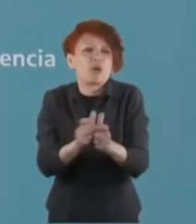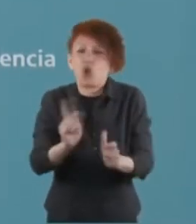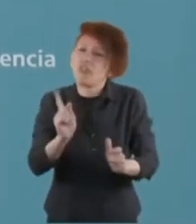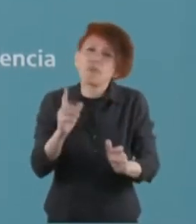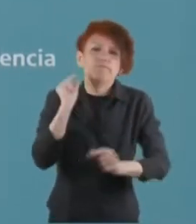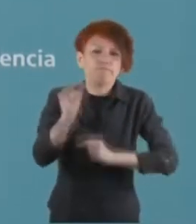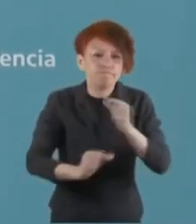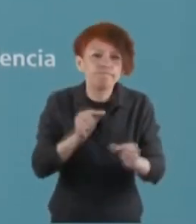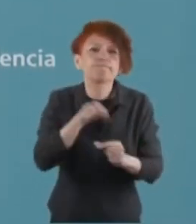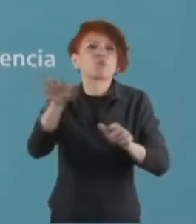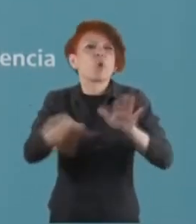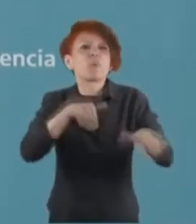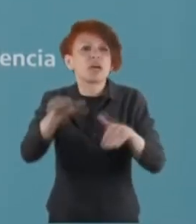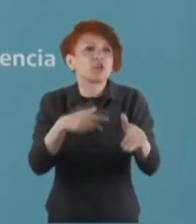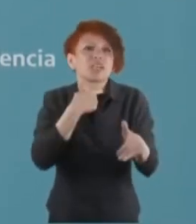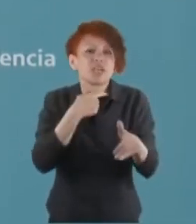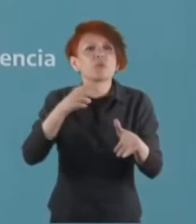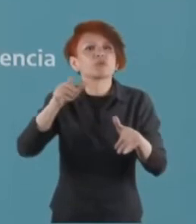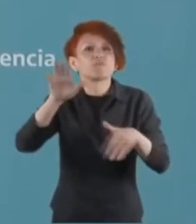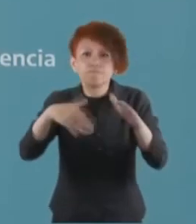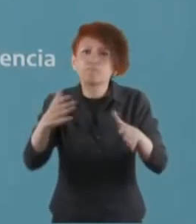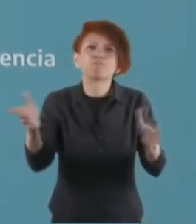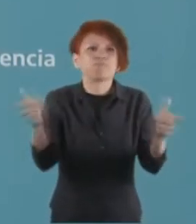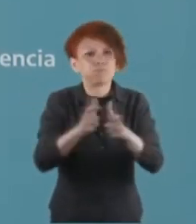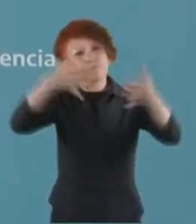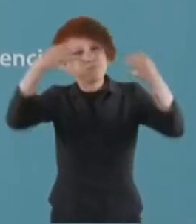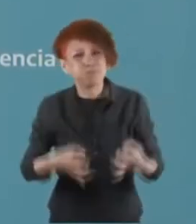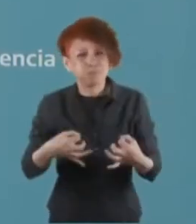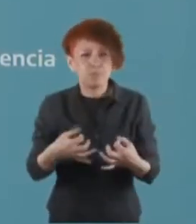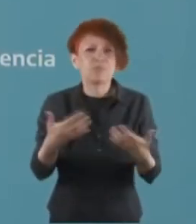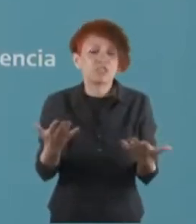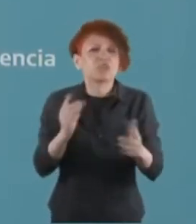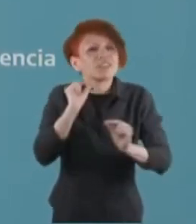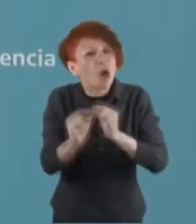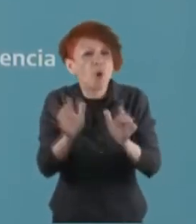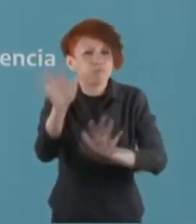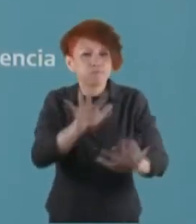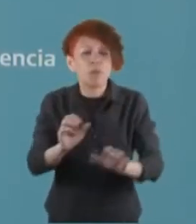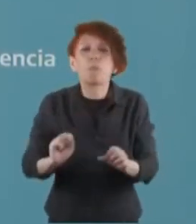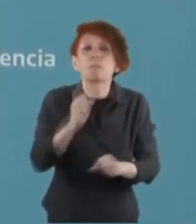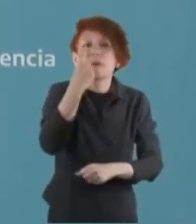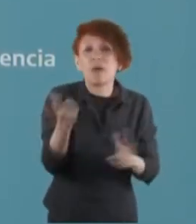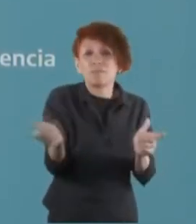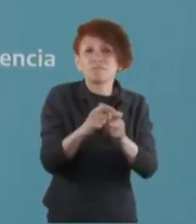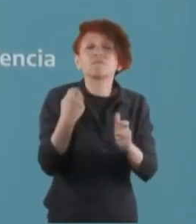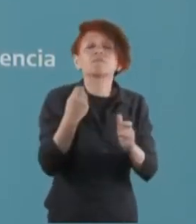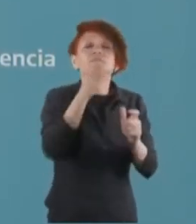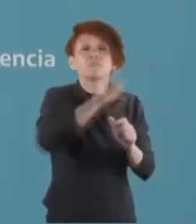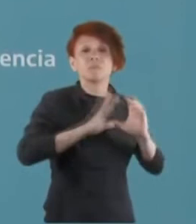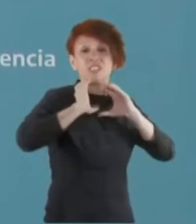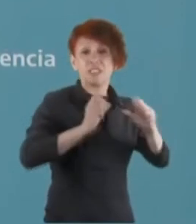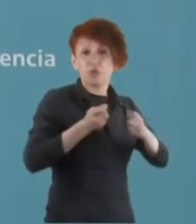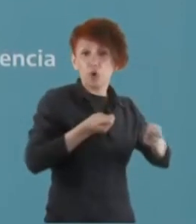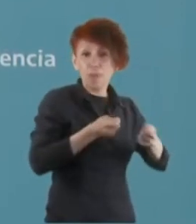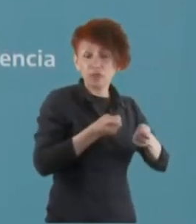una convocatoria en la cual queremos que suceda algo cuando se convoque. Entonces, es una convocatoria que se está construyendo. El primer encuentro que será del secretario de